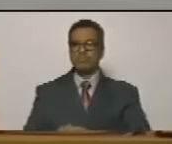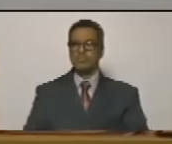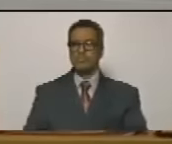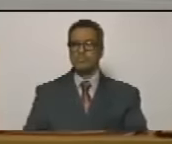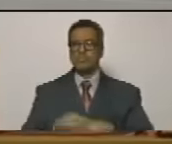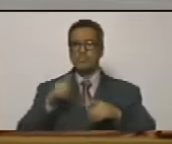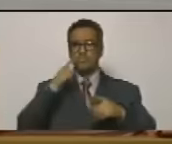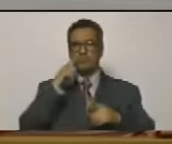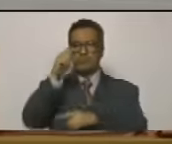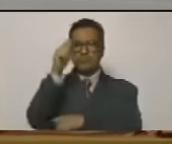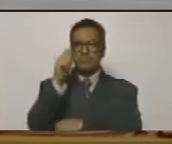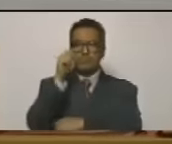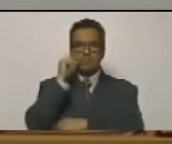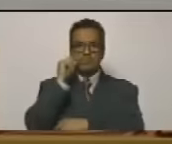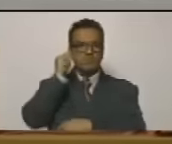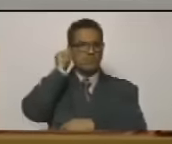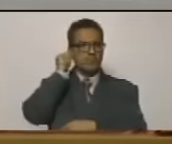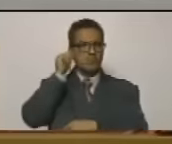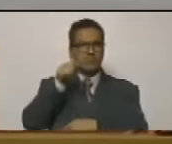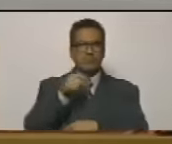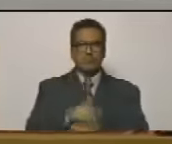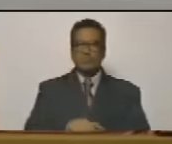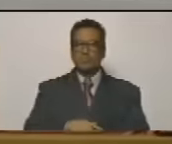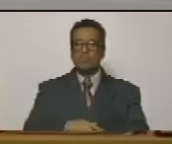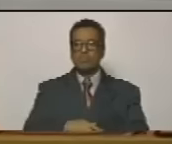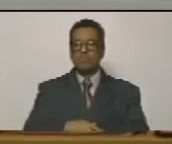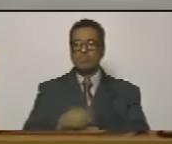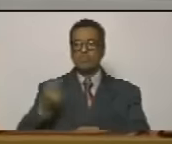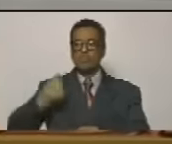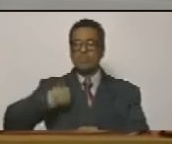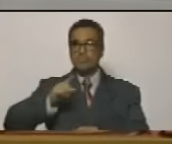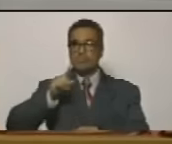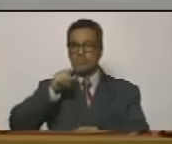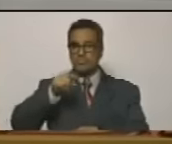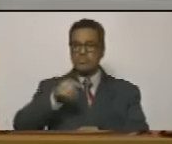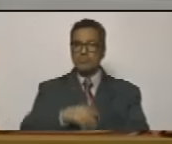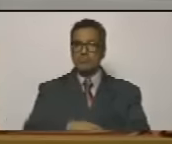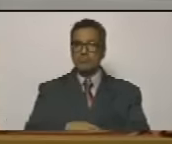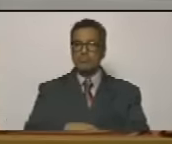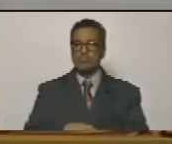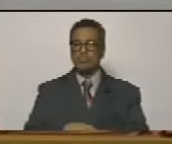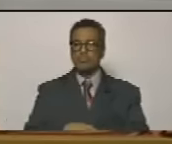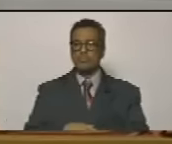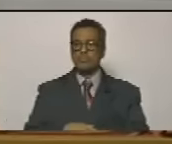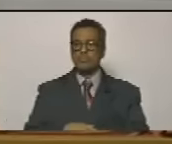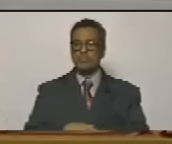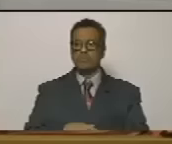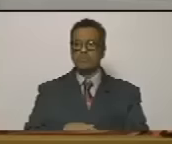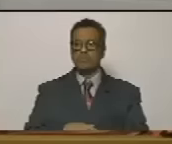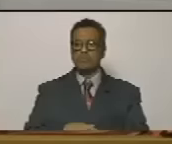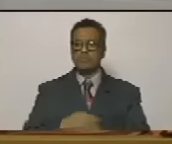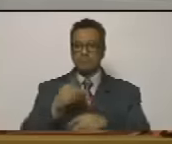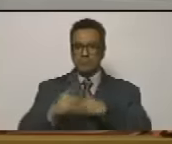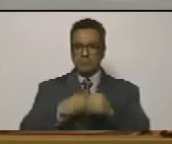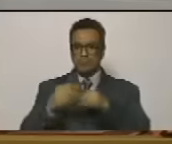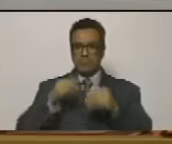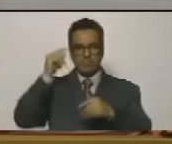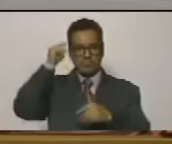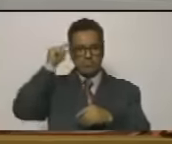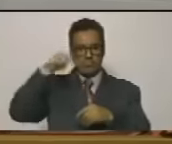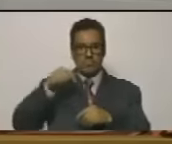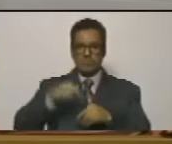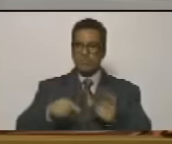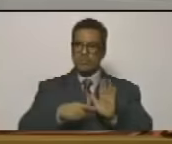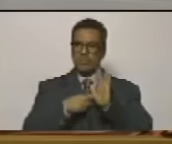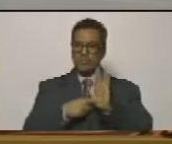las honorables diputadas y los honorables diputados que estén a favor de la propuesta de orden del